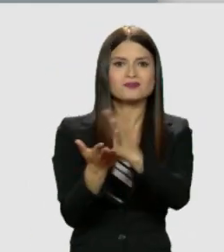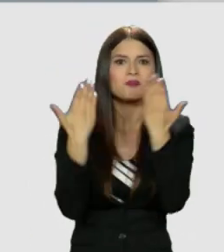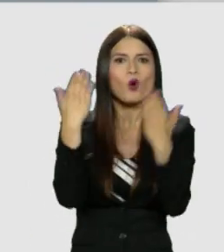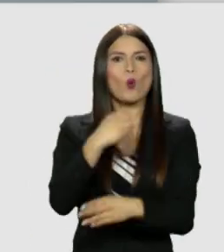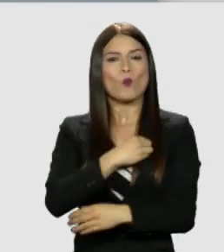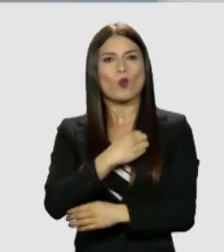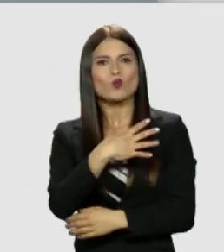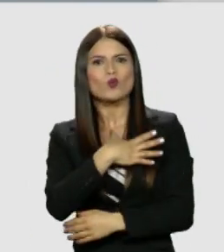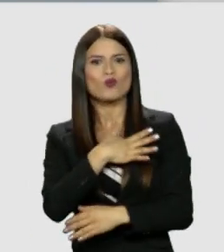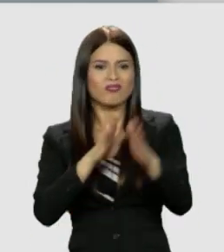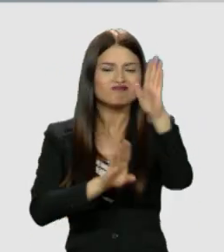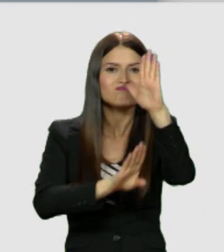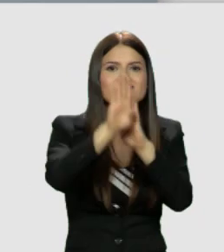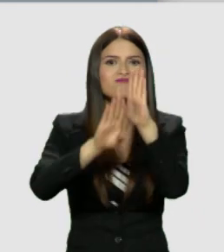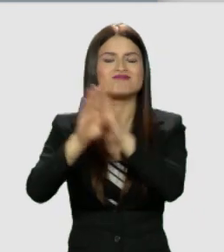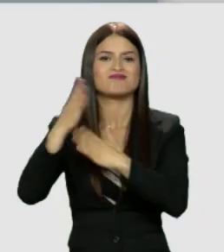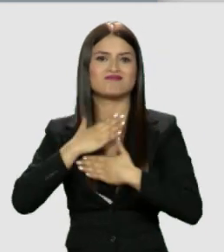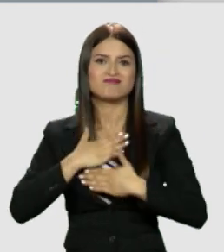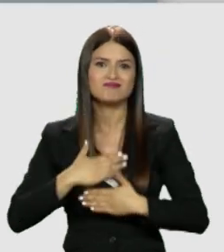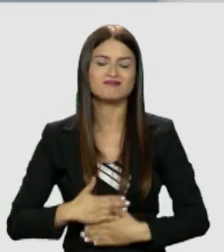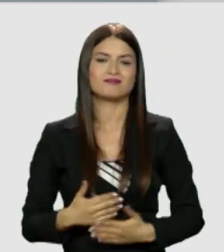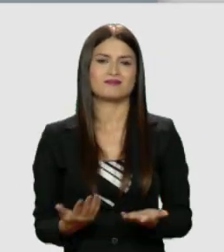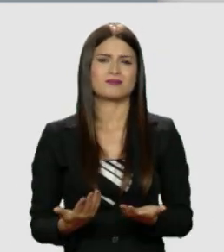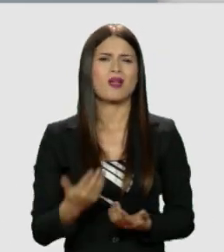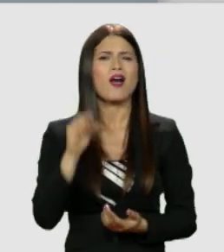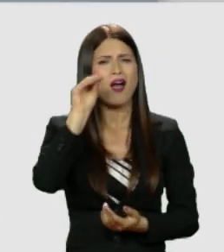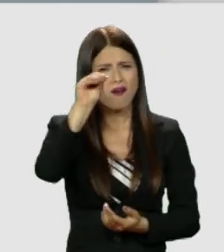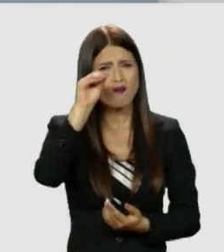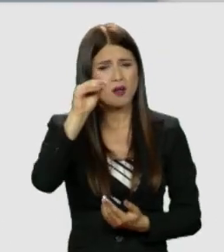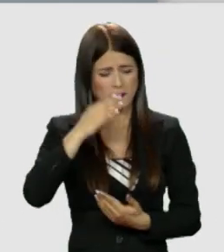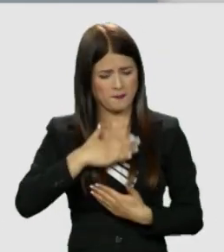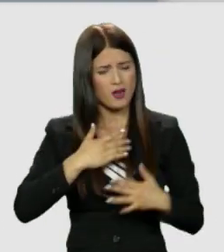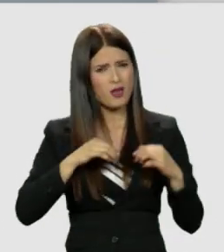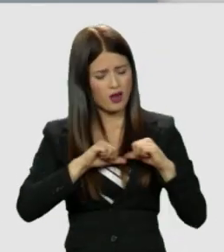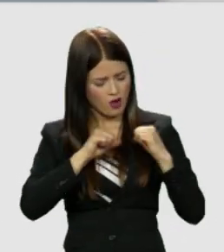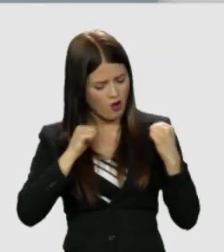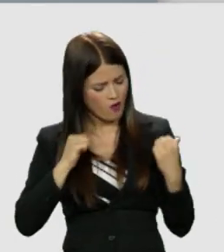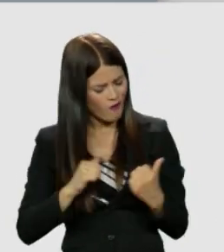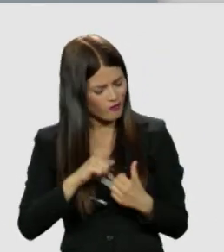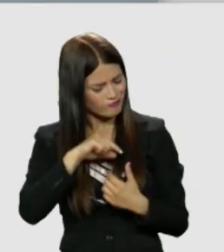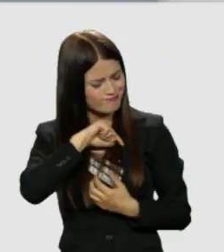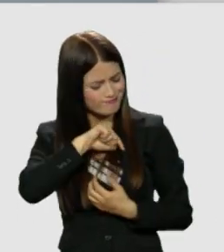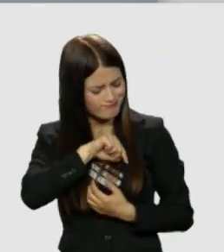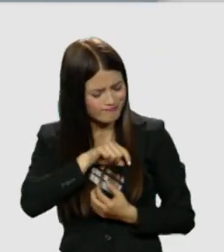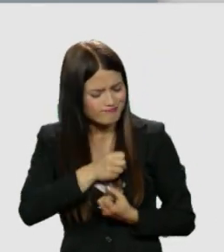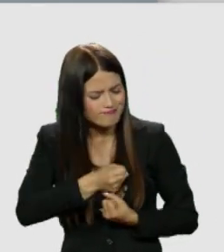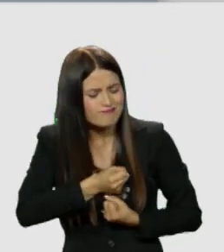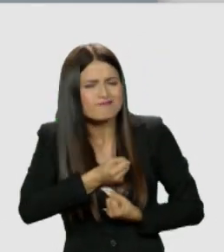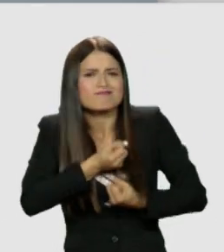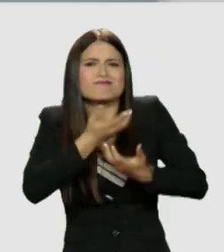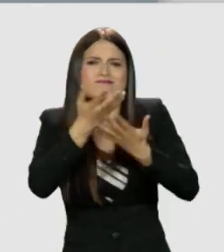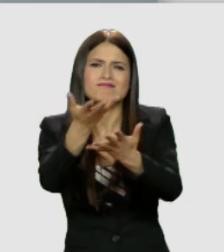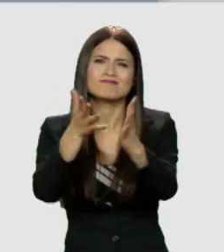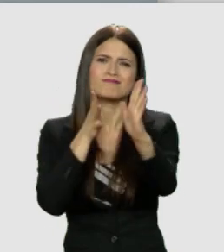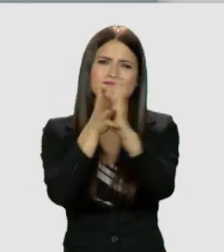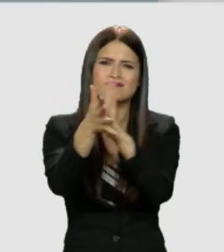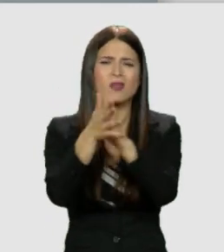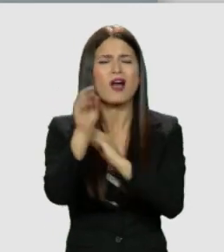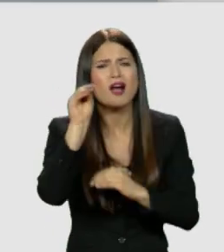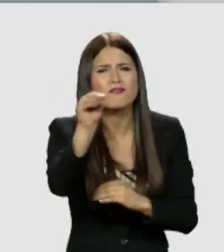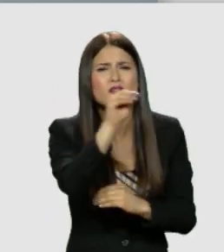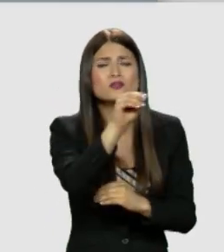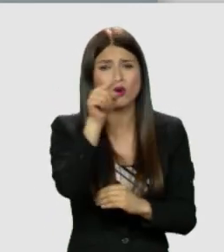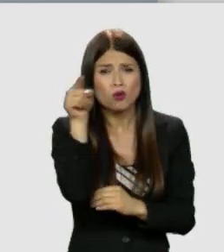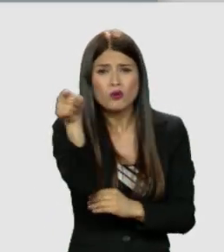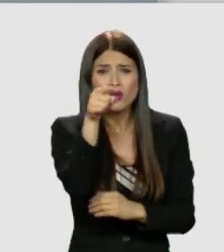fondo de mi corazón quiero hacer un llamado y apelar al sentido de Patria y al amor que todos